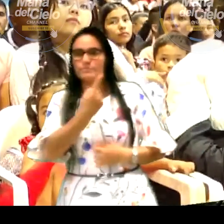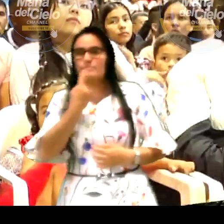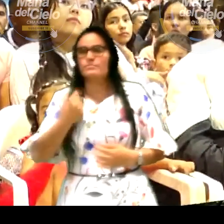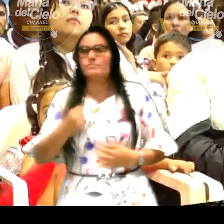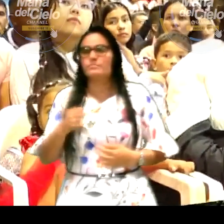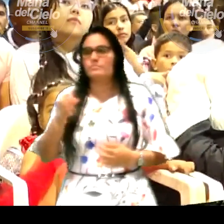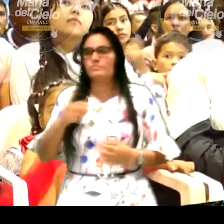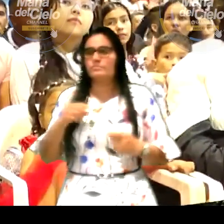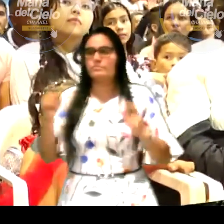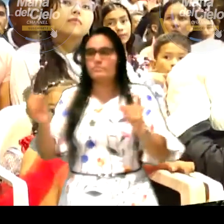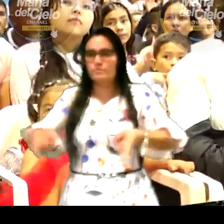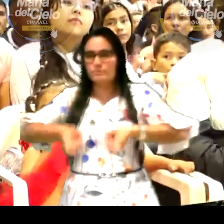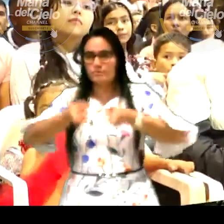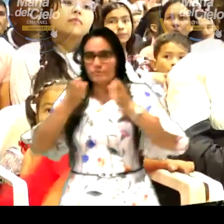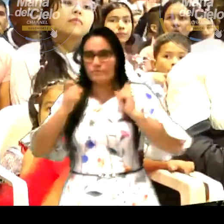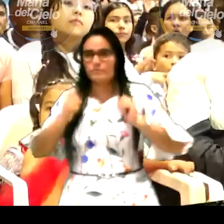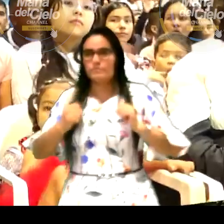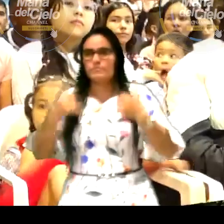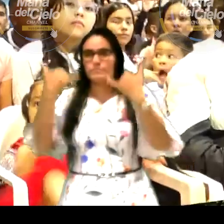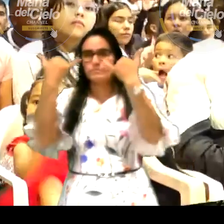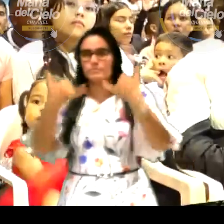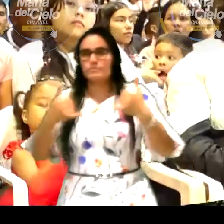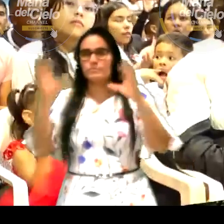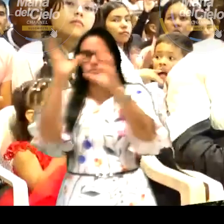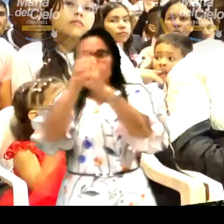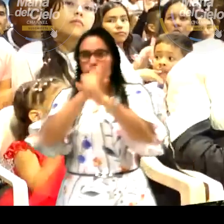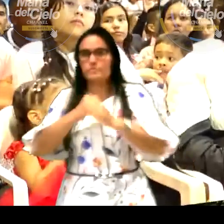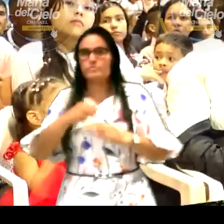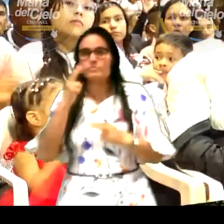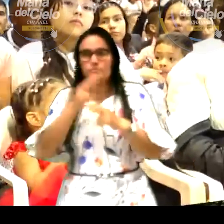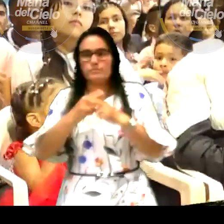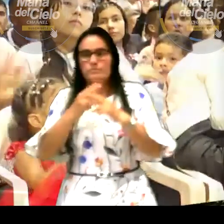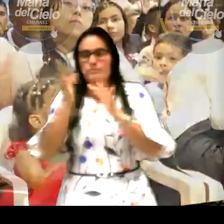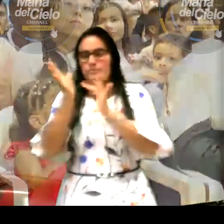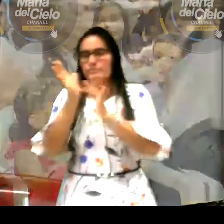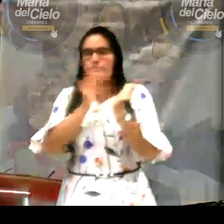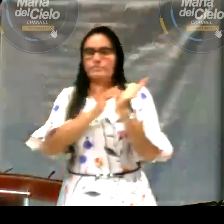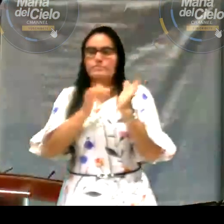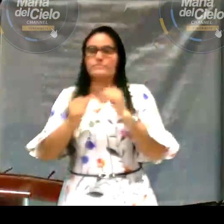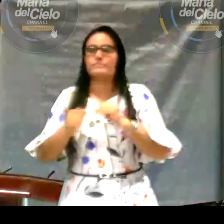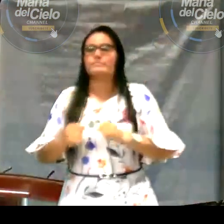esta noche, se llama el Señor Jesucristo.